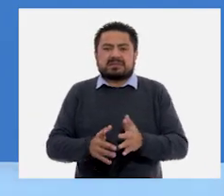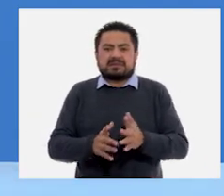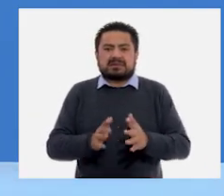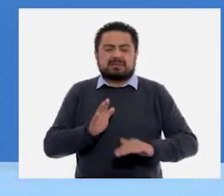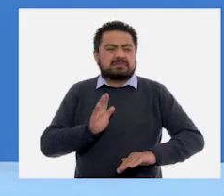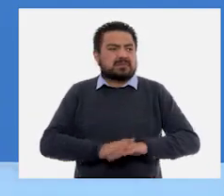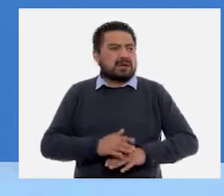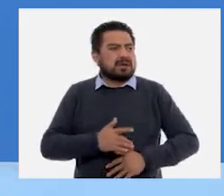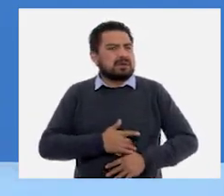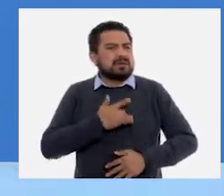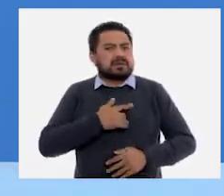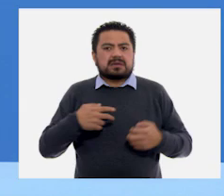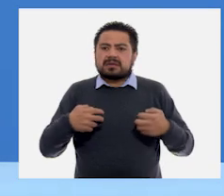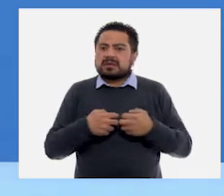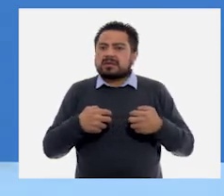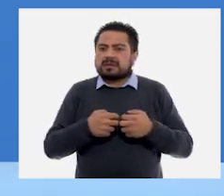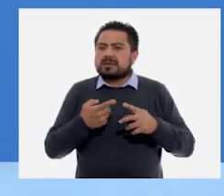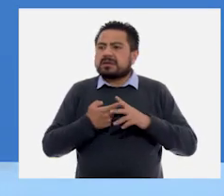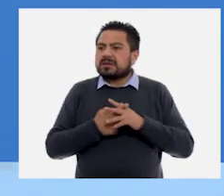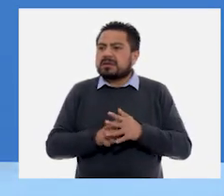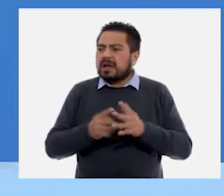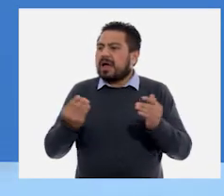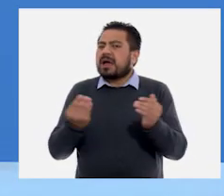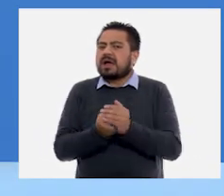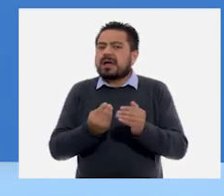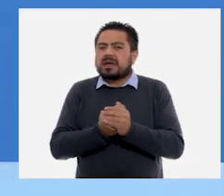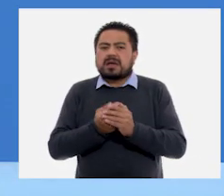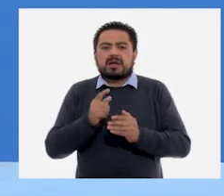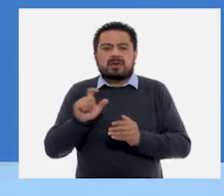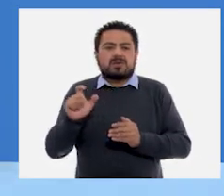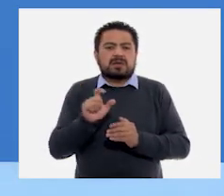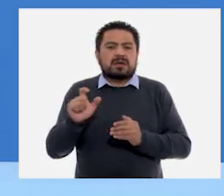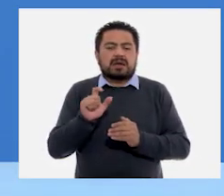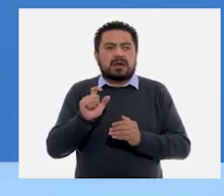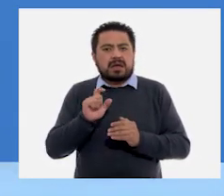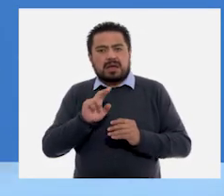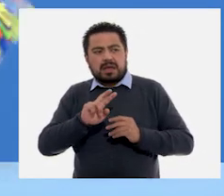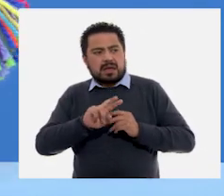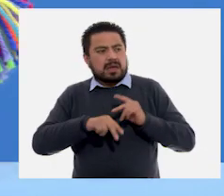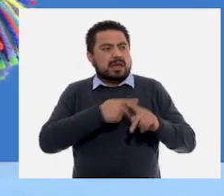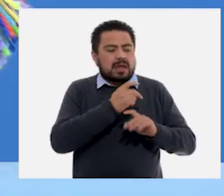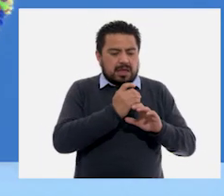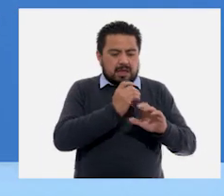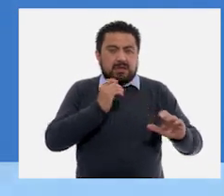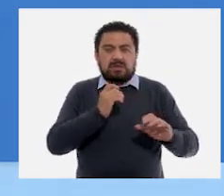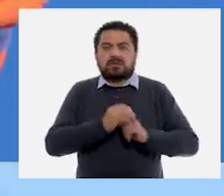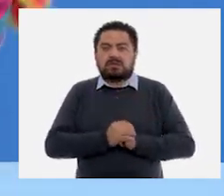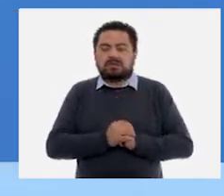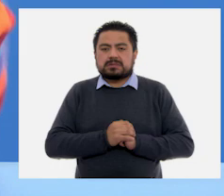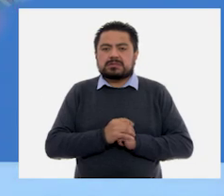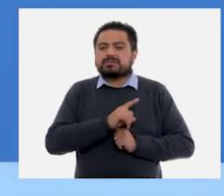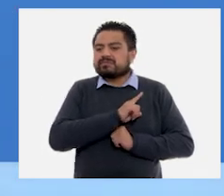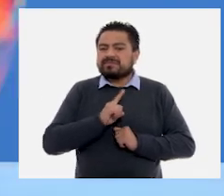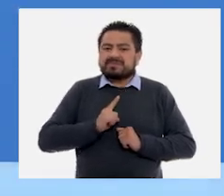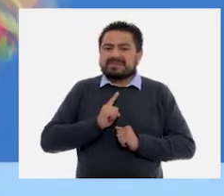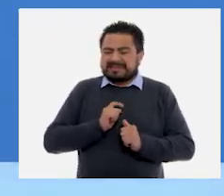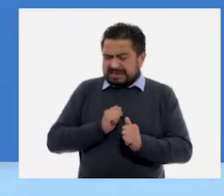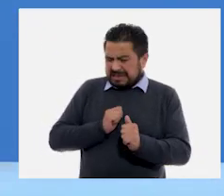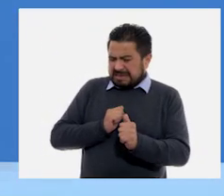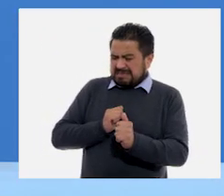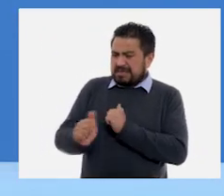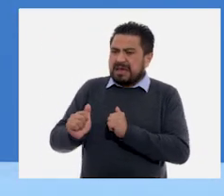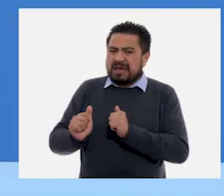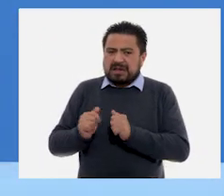muy nervioso y ya estaba empezando la clase cuando llegamos, así que al bajar del autobús tuvimos que correr un par